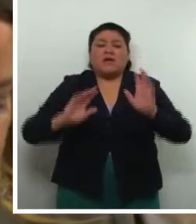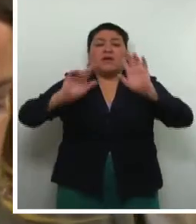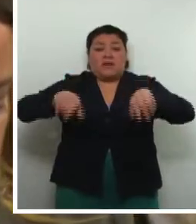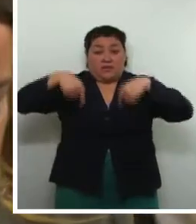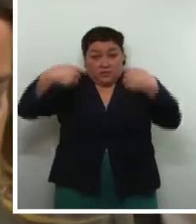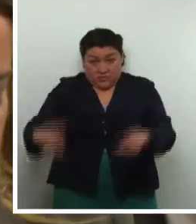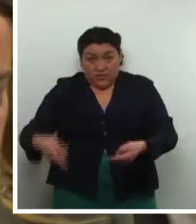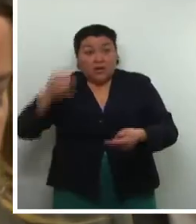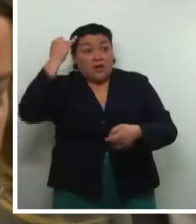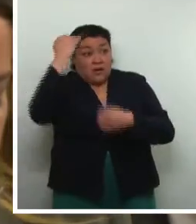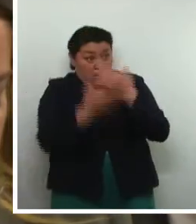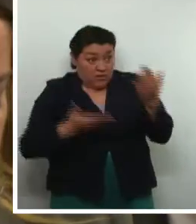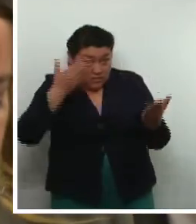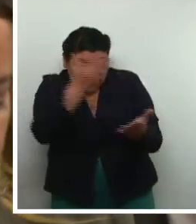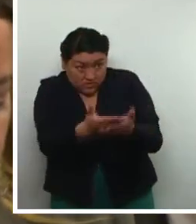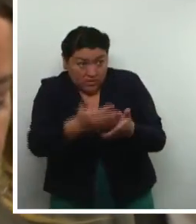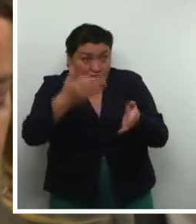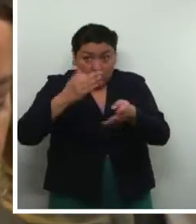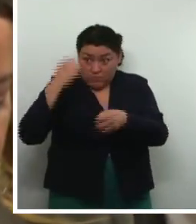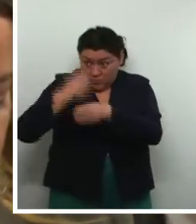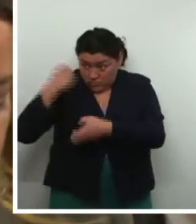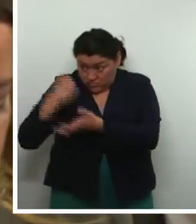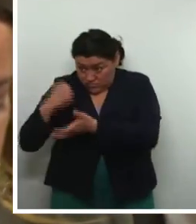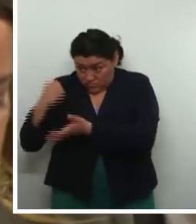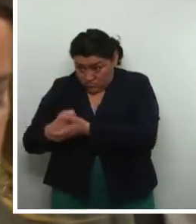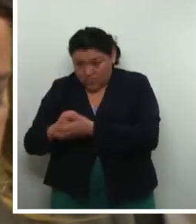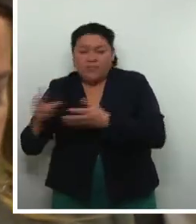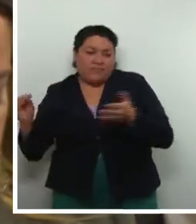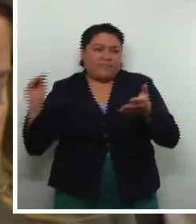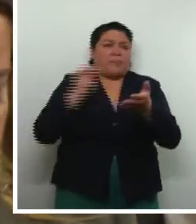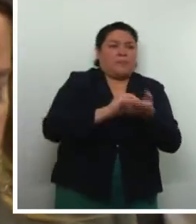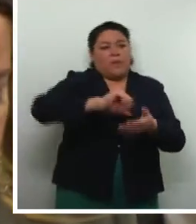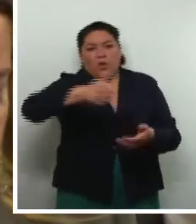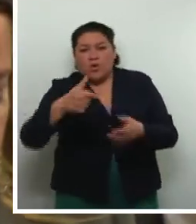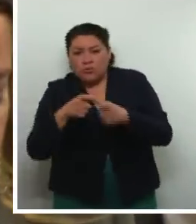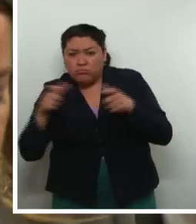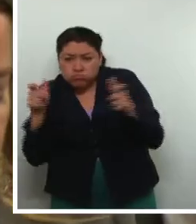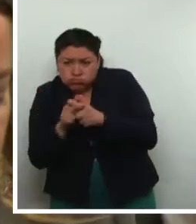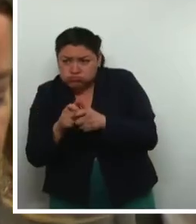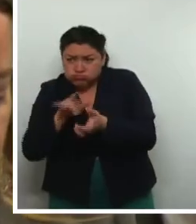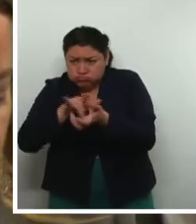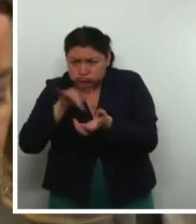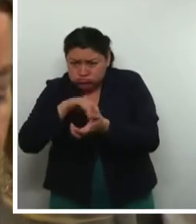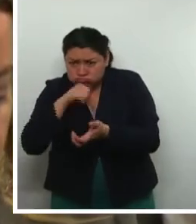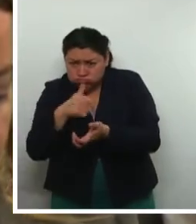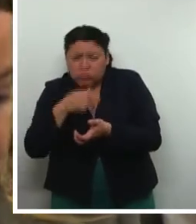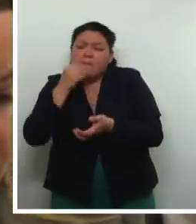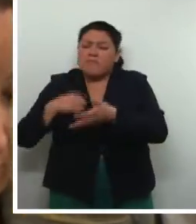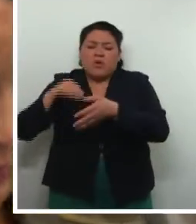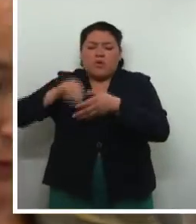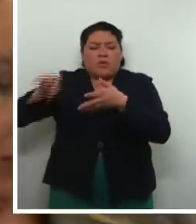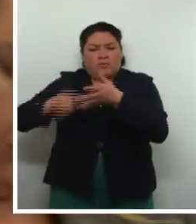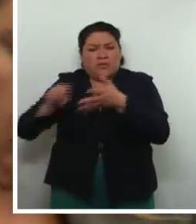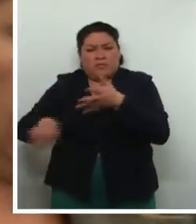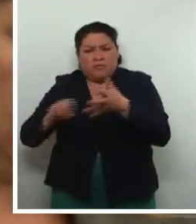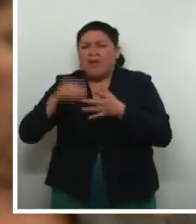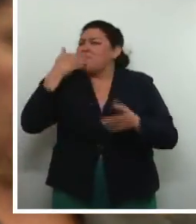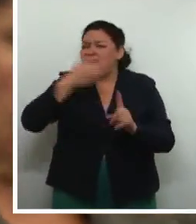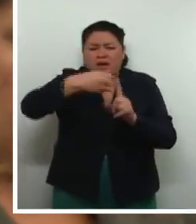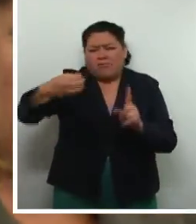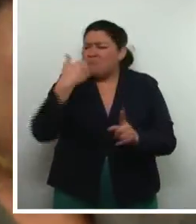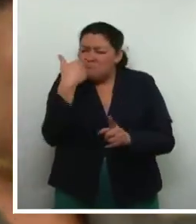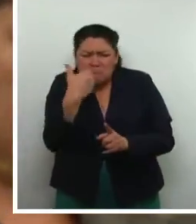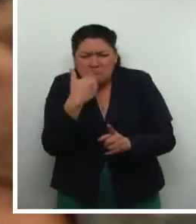las reservas, se integraron las que lograron la mayoría calificada, se rechazaron las que no. Creo que ese es el método